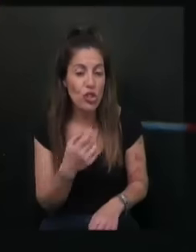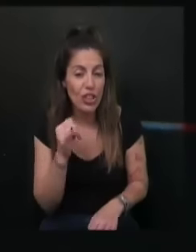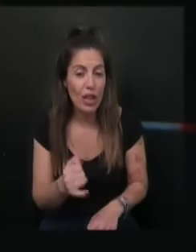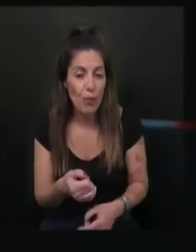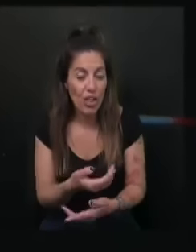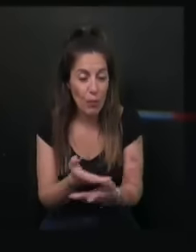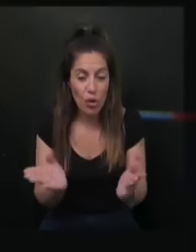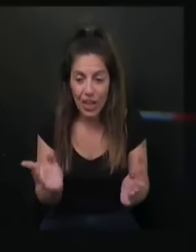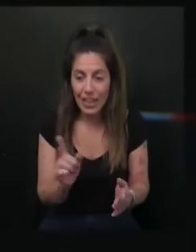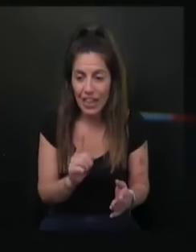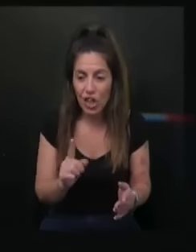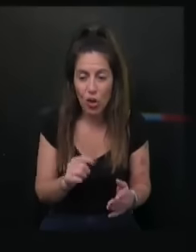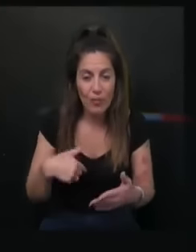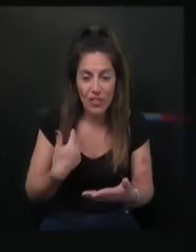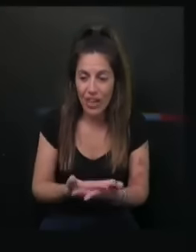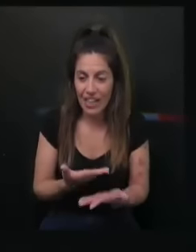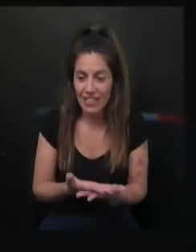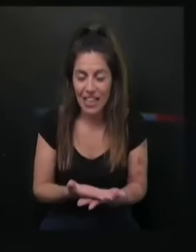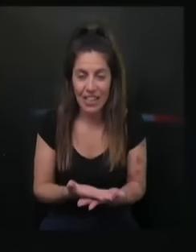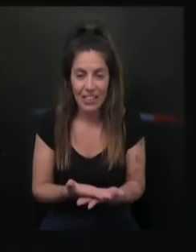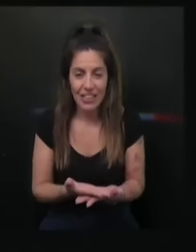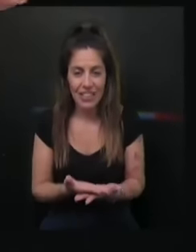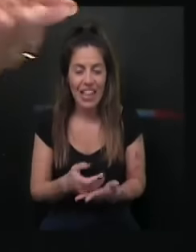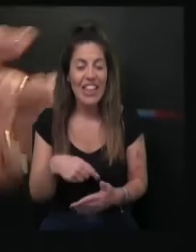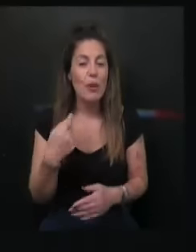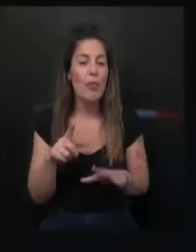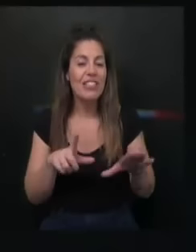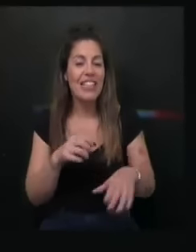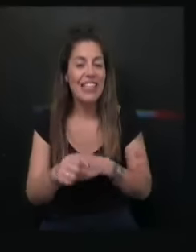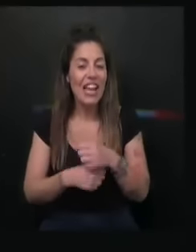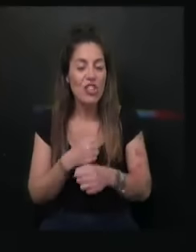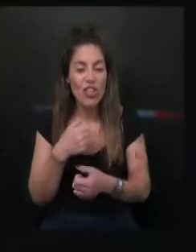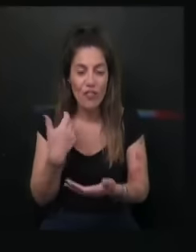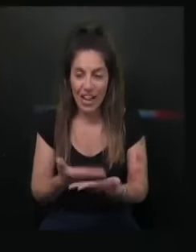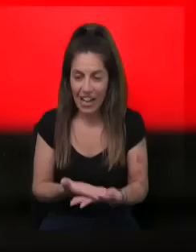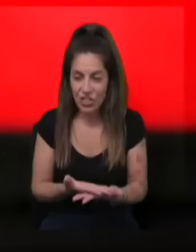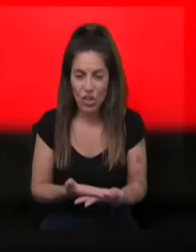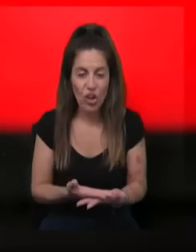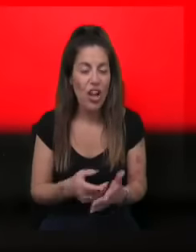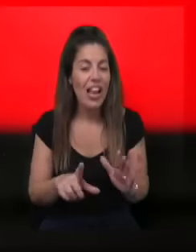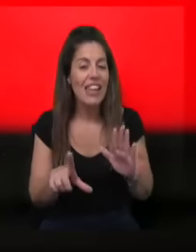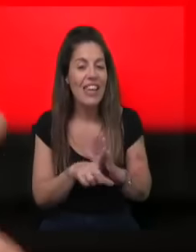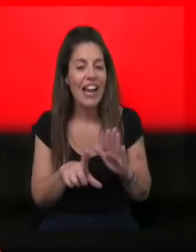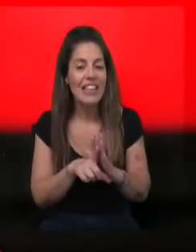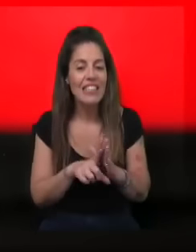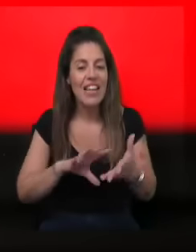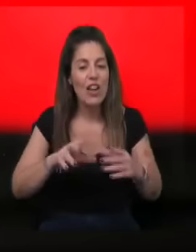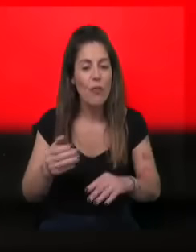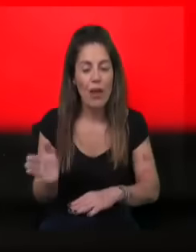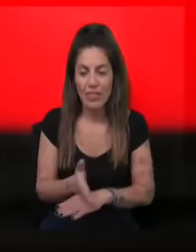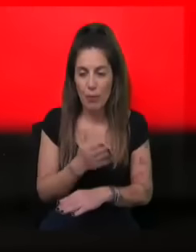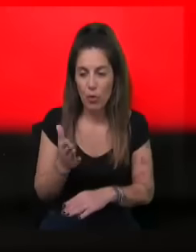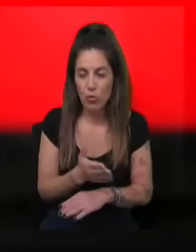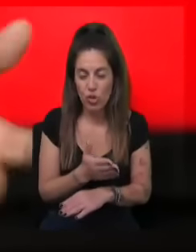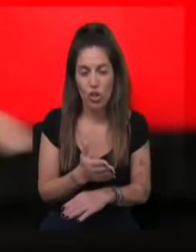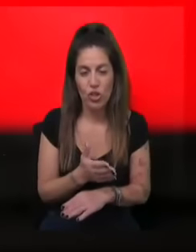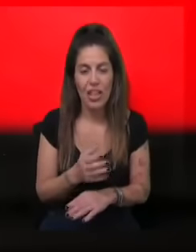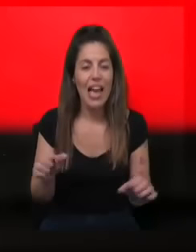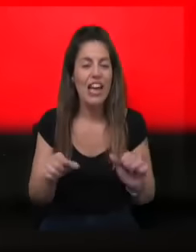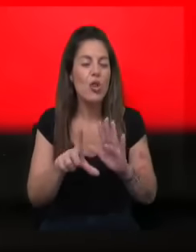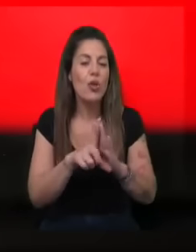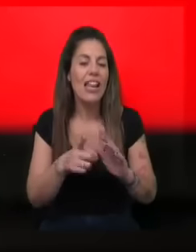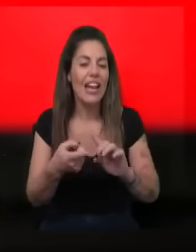que demostrar que no vamos a fracasar después de 70 años de fracaso legaliza las formas de producción eventualmente hace una